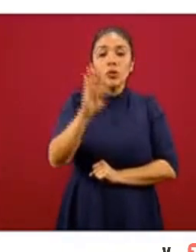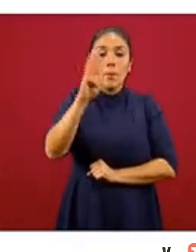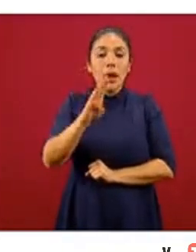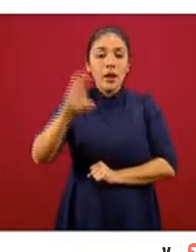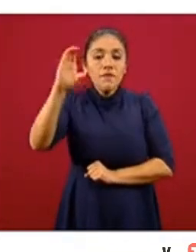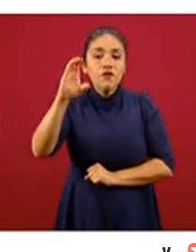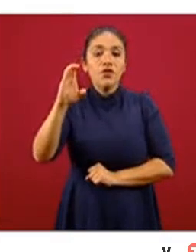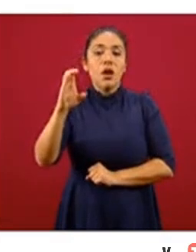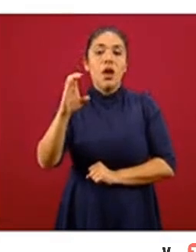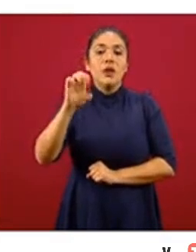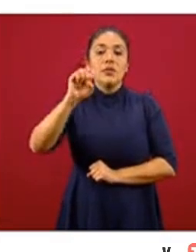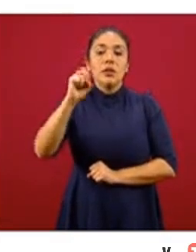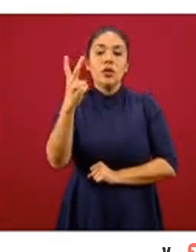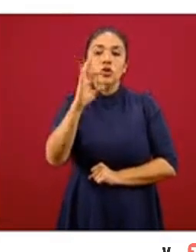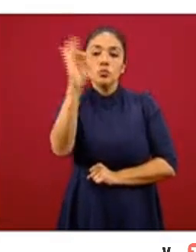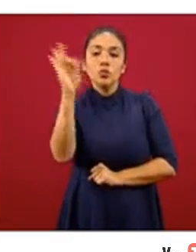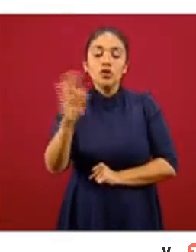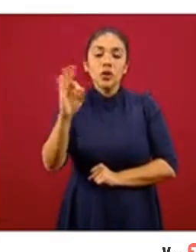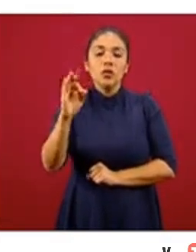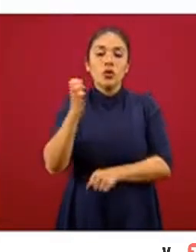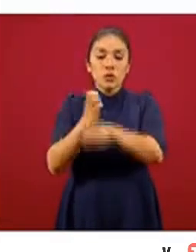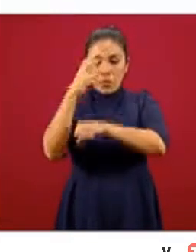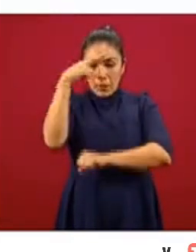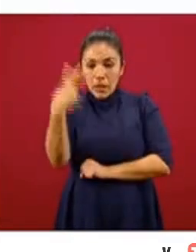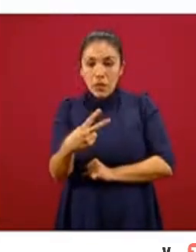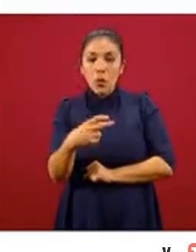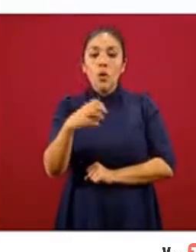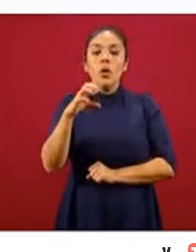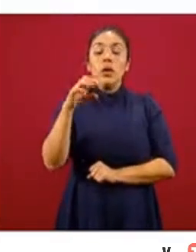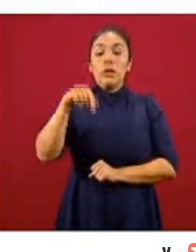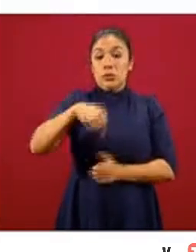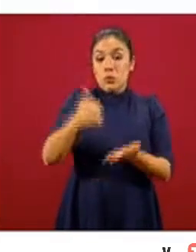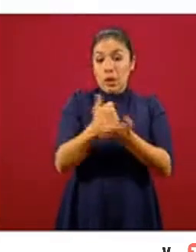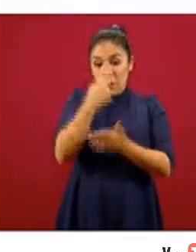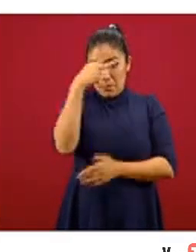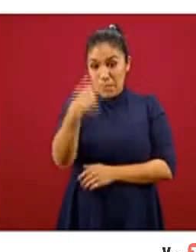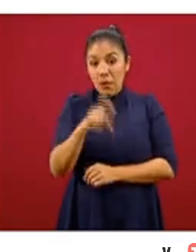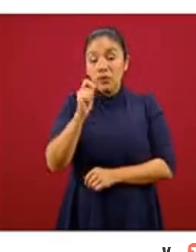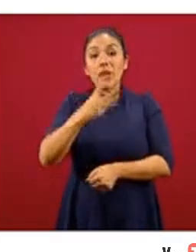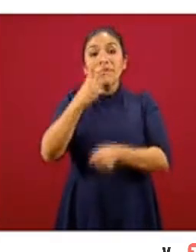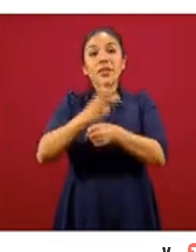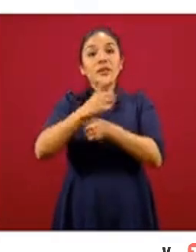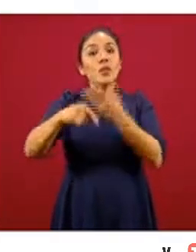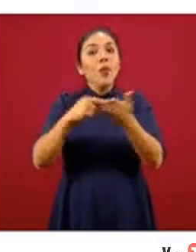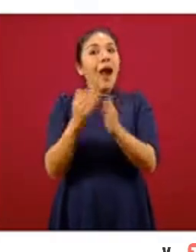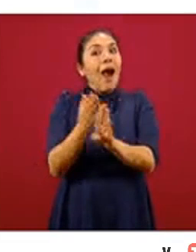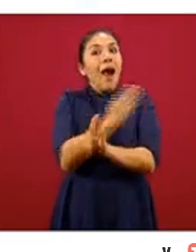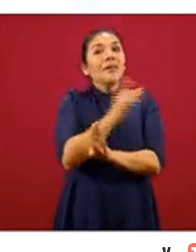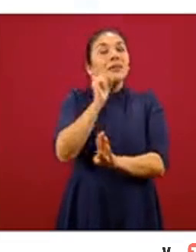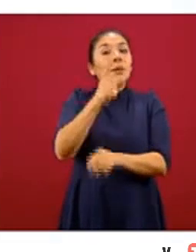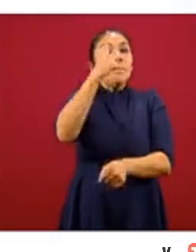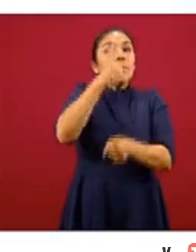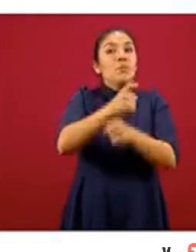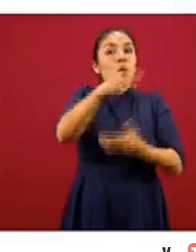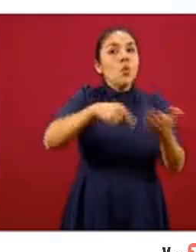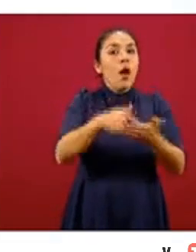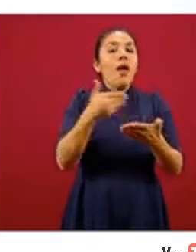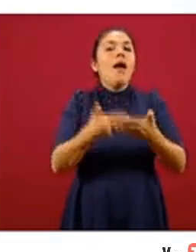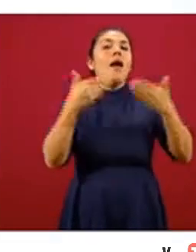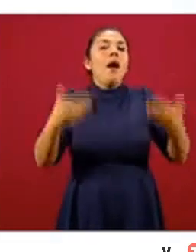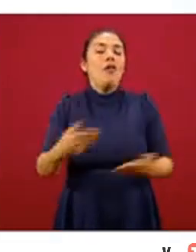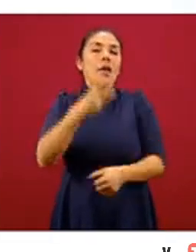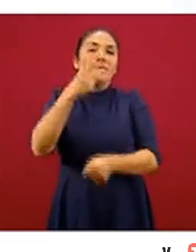California, 62% en el Estado de México. La Ciudad de México es el tercer lugar, ya no es el primero en la ocupación de camas